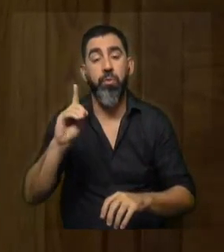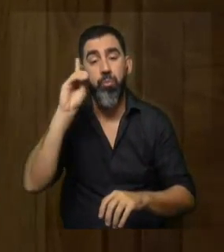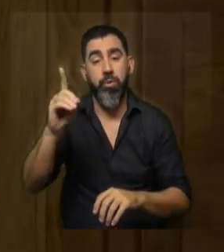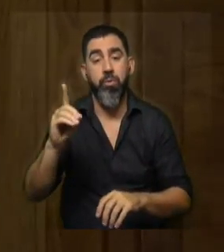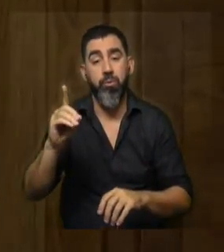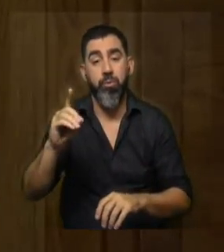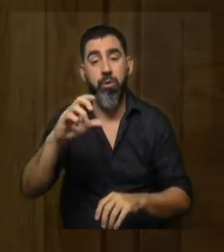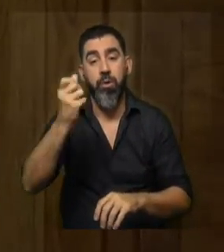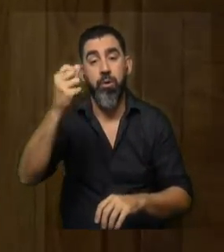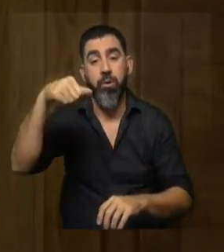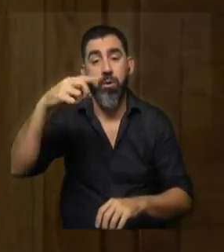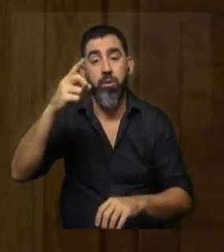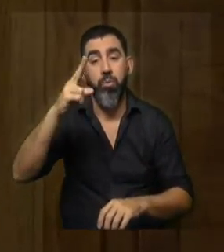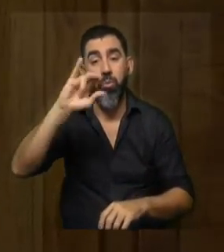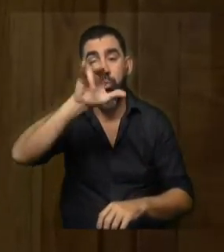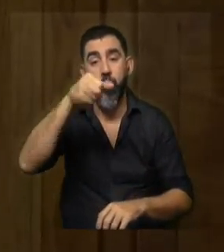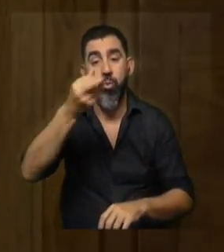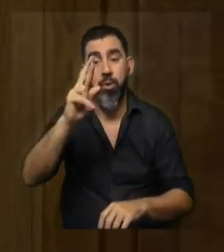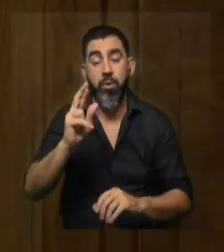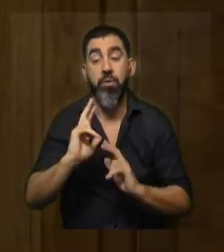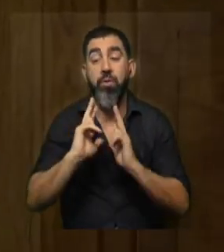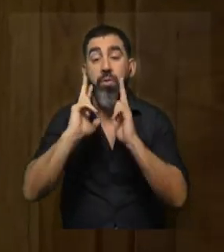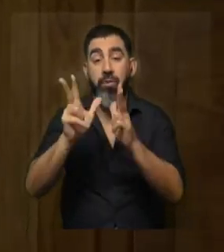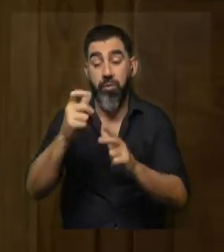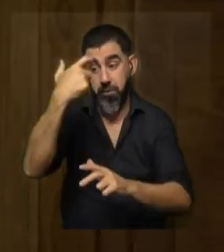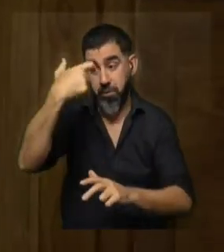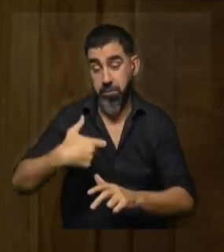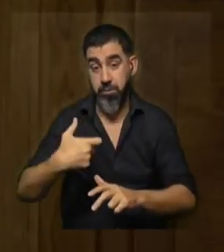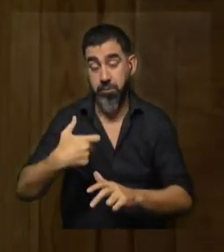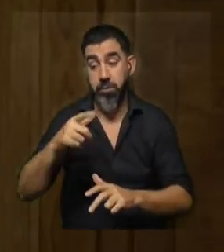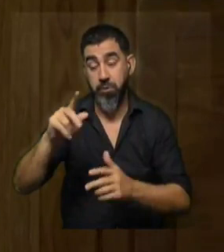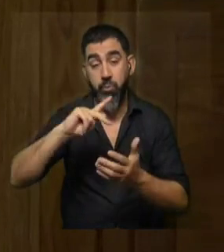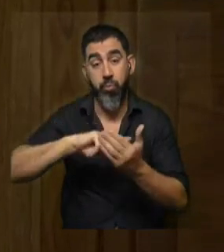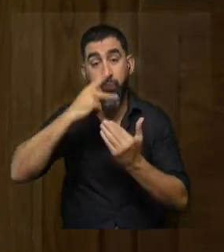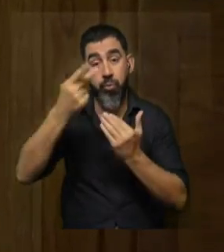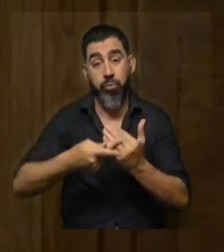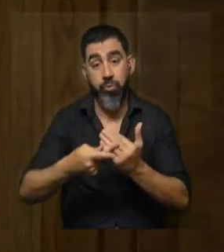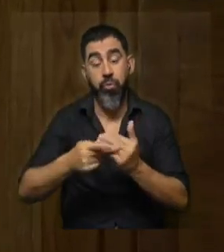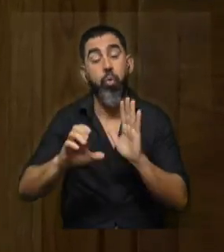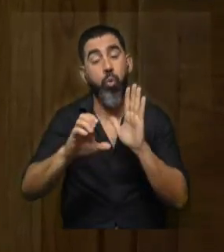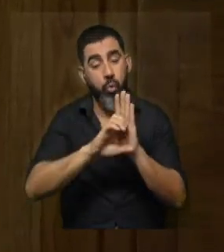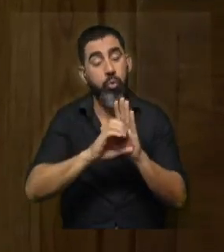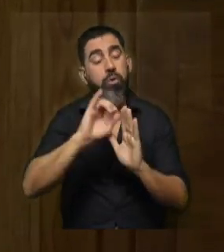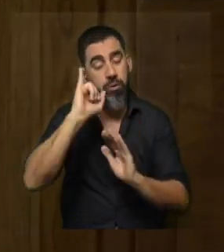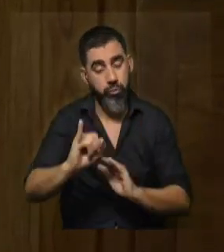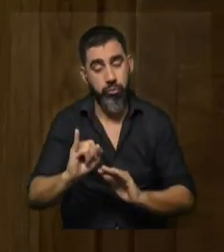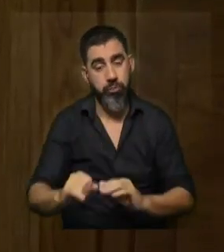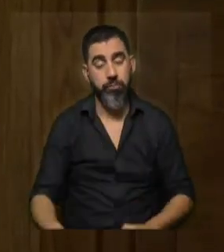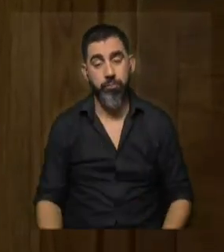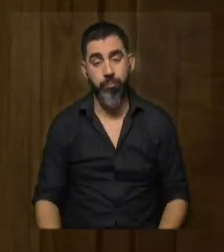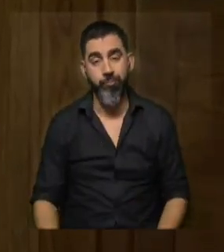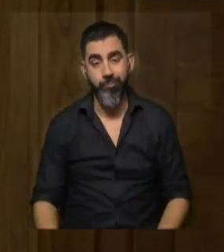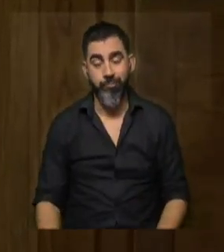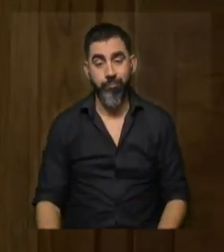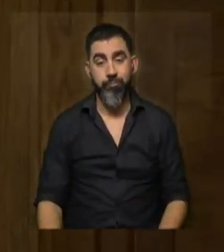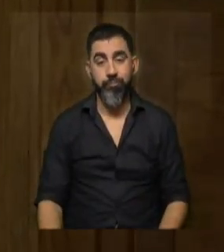Sebastián andujal quien dijo que para él este este proyecto es constitucional contrariamente a lo que plantea